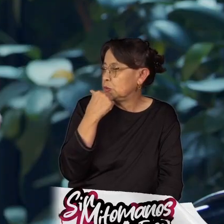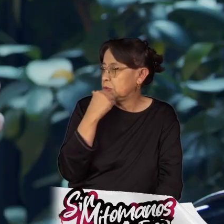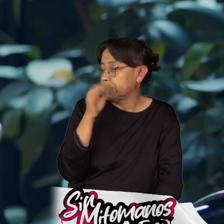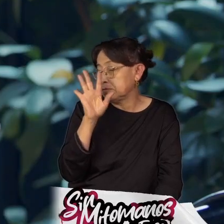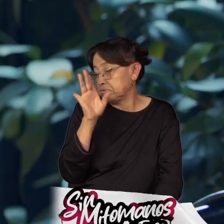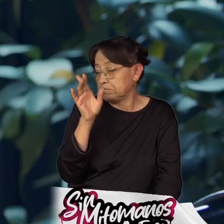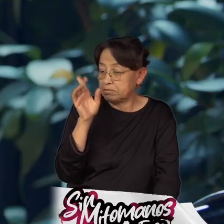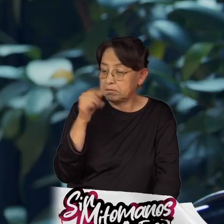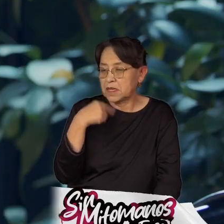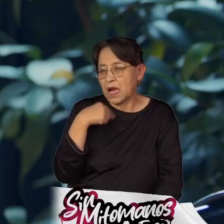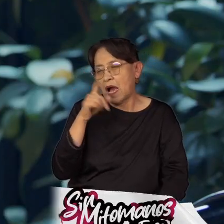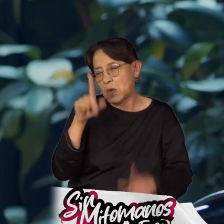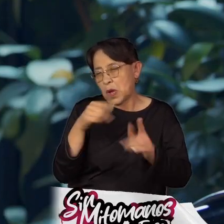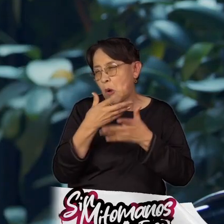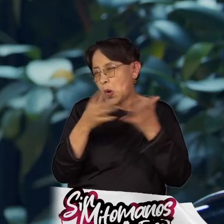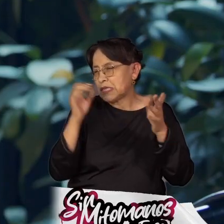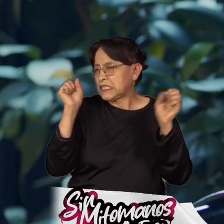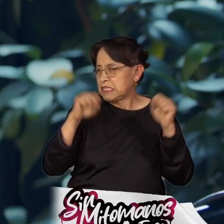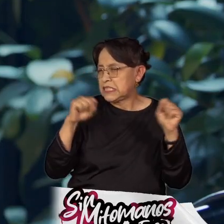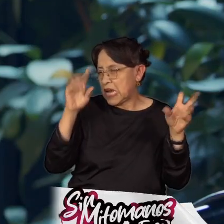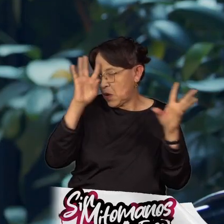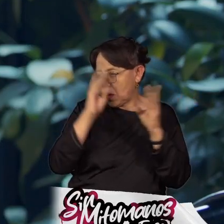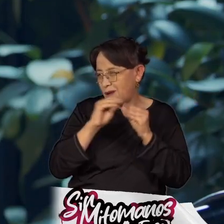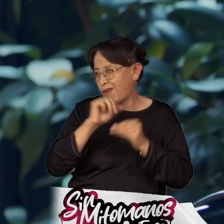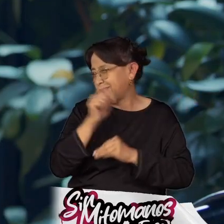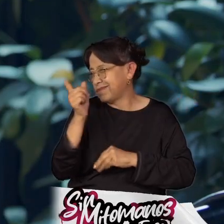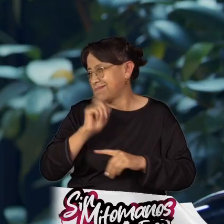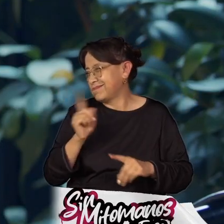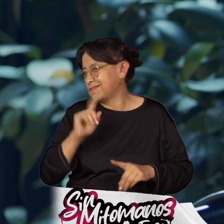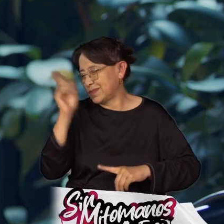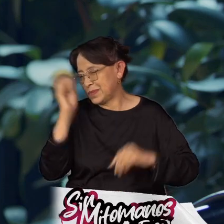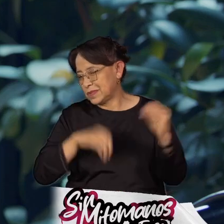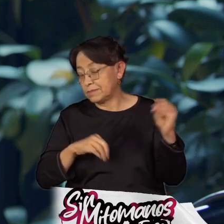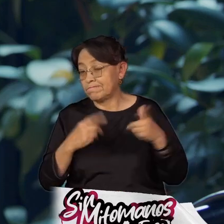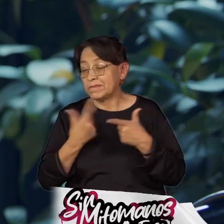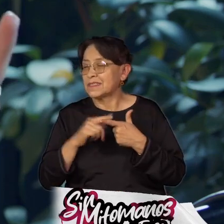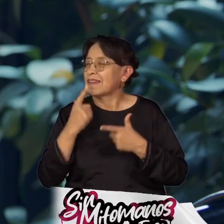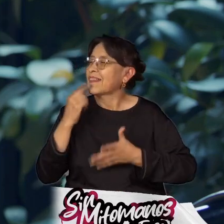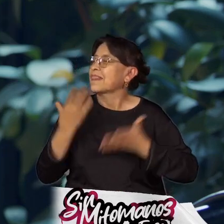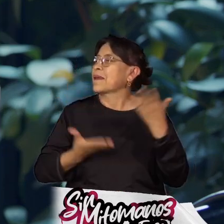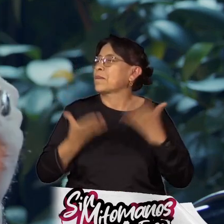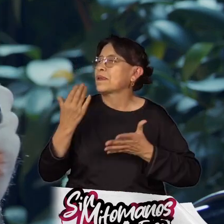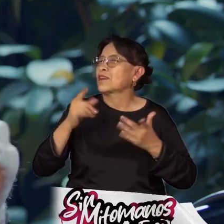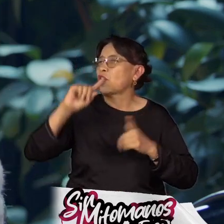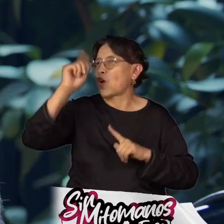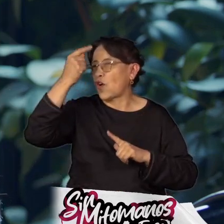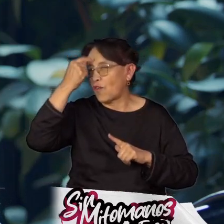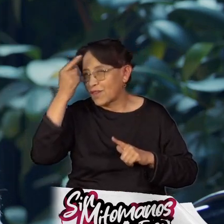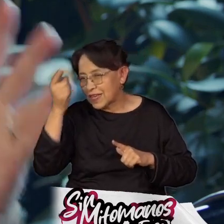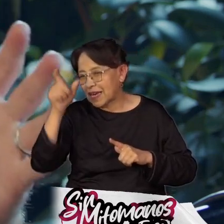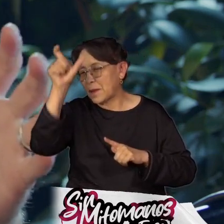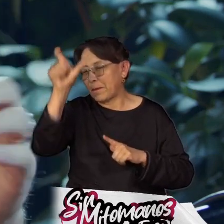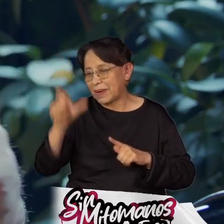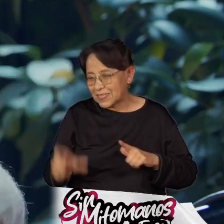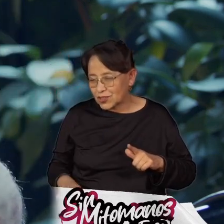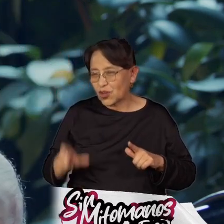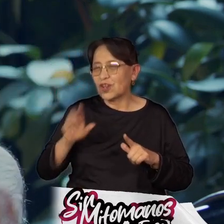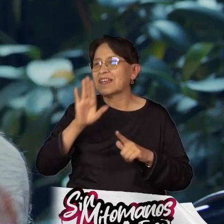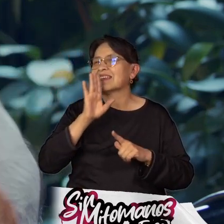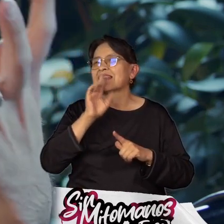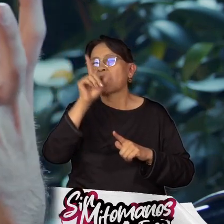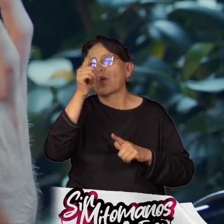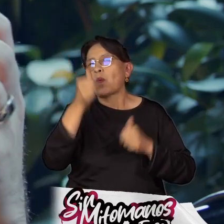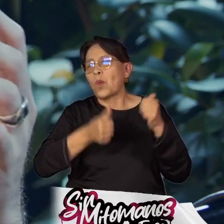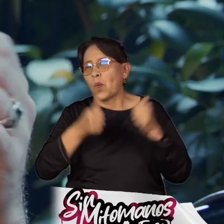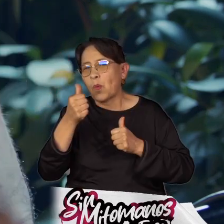en algunos aspectos puedo estar a favor, pero en otros aspectos puedo estar en contra. También depende mucho del sistema de gobierno, de los gobernantes,